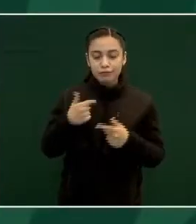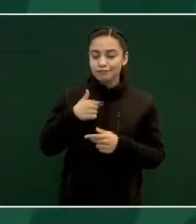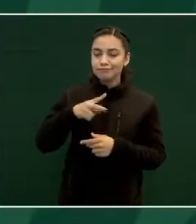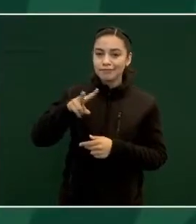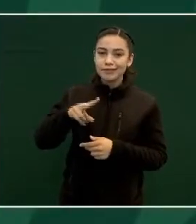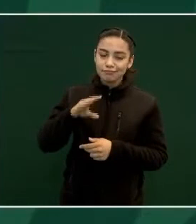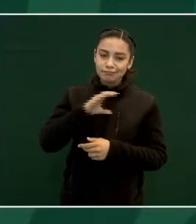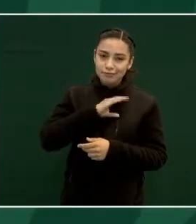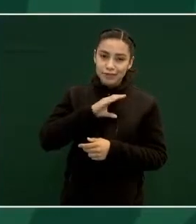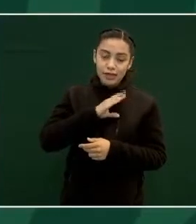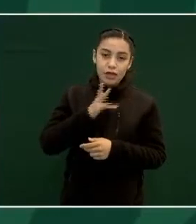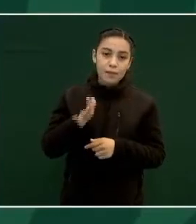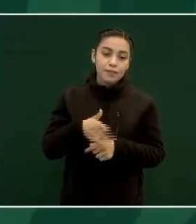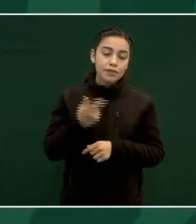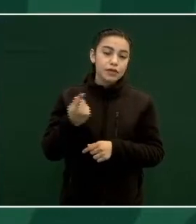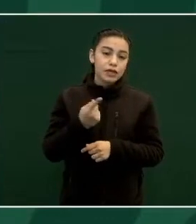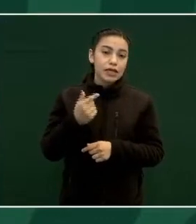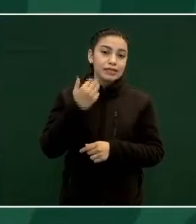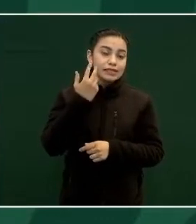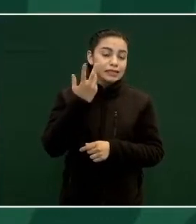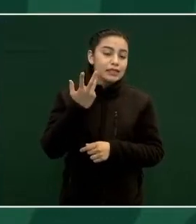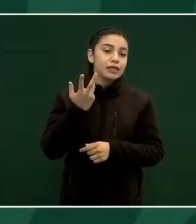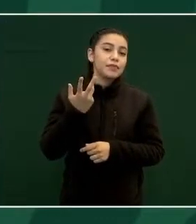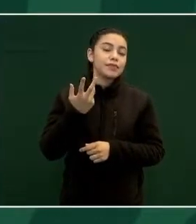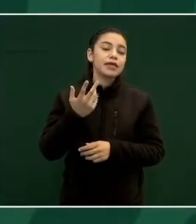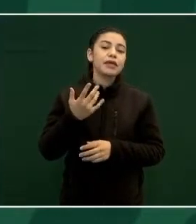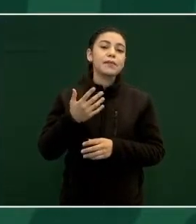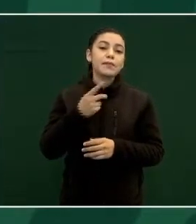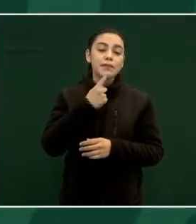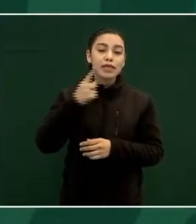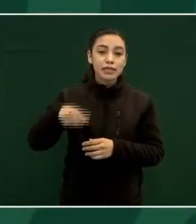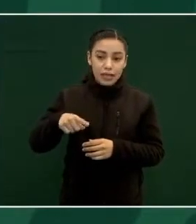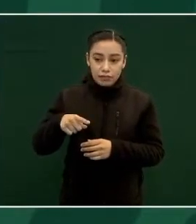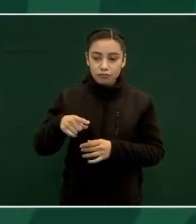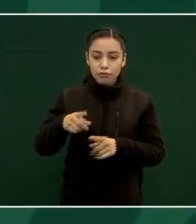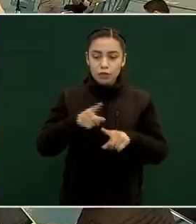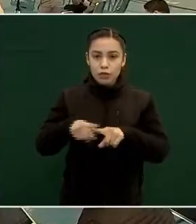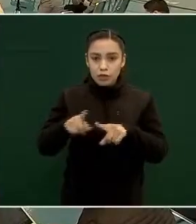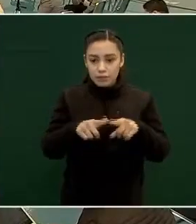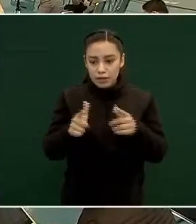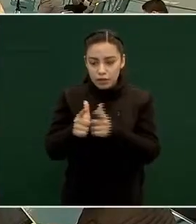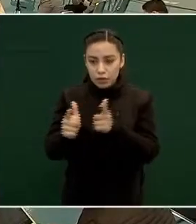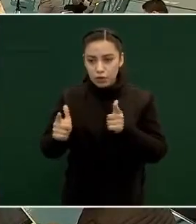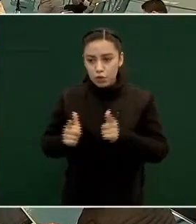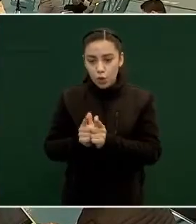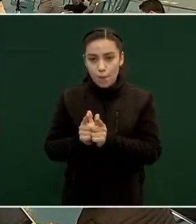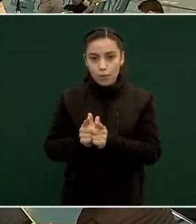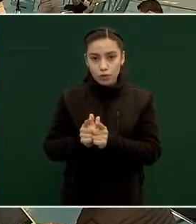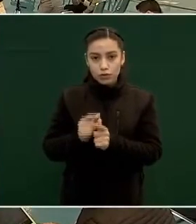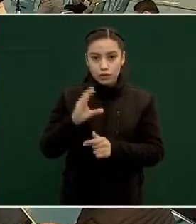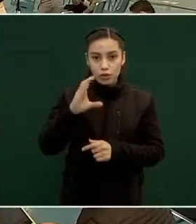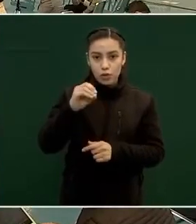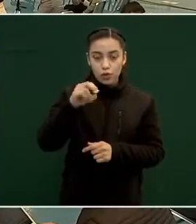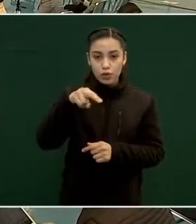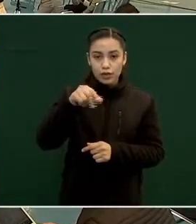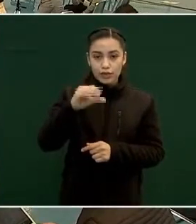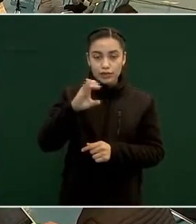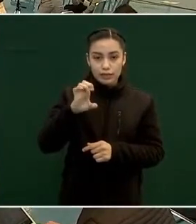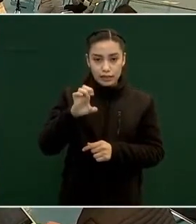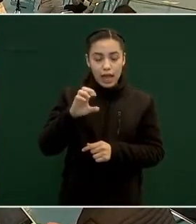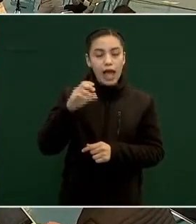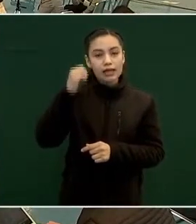reforzar, enviar cuerpos también, grupos de CONACE a San Luis Río Colorado,